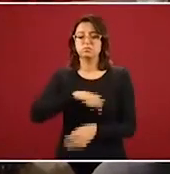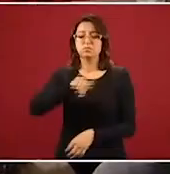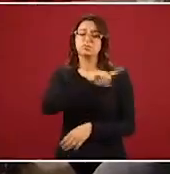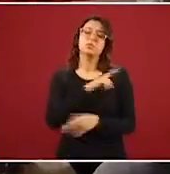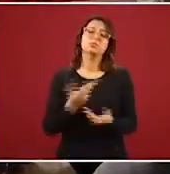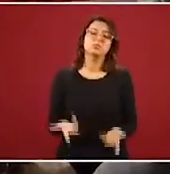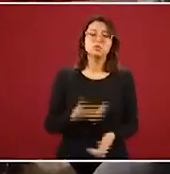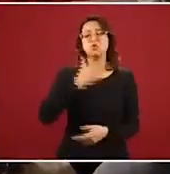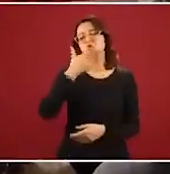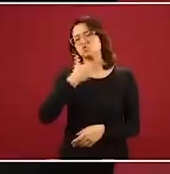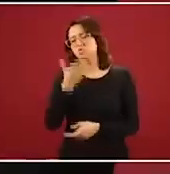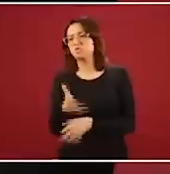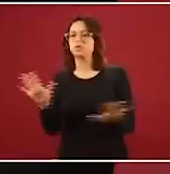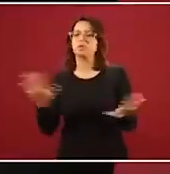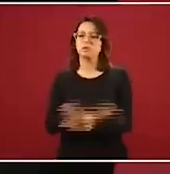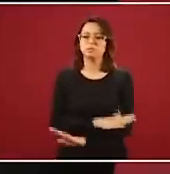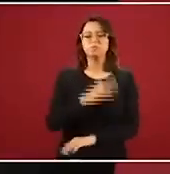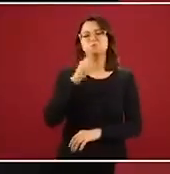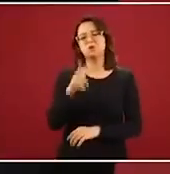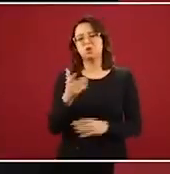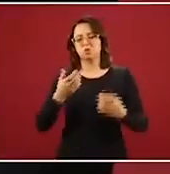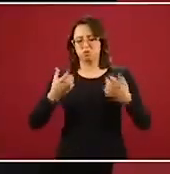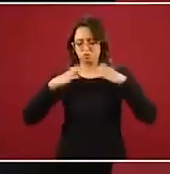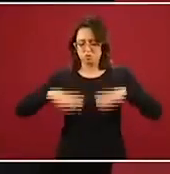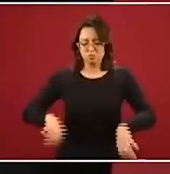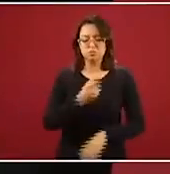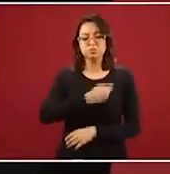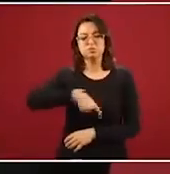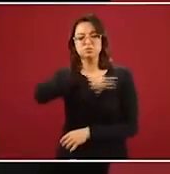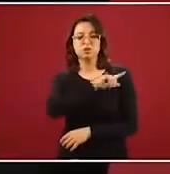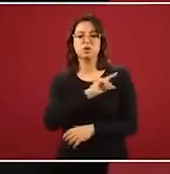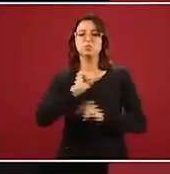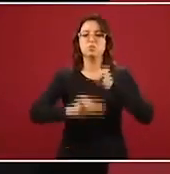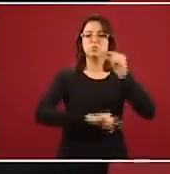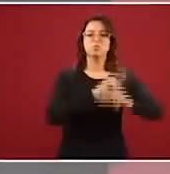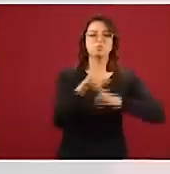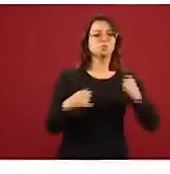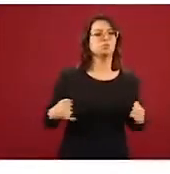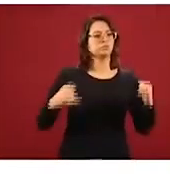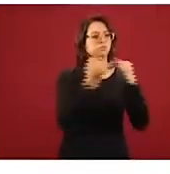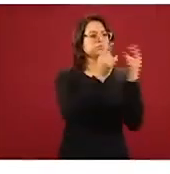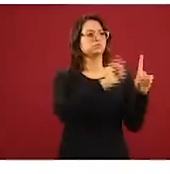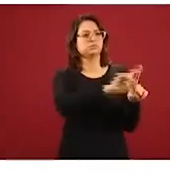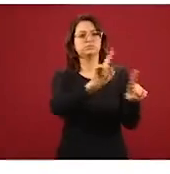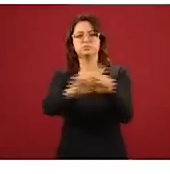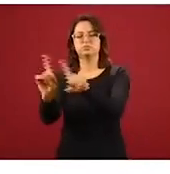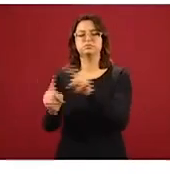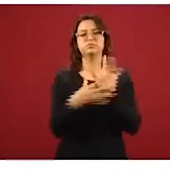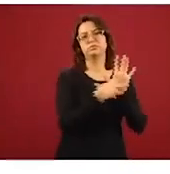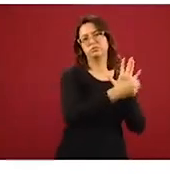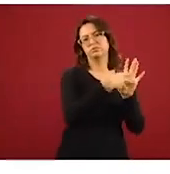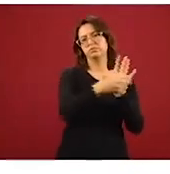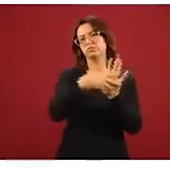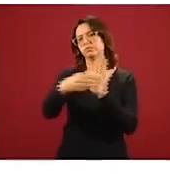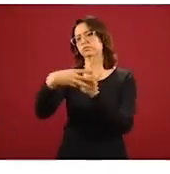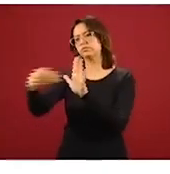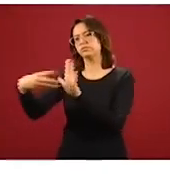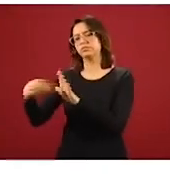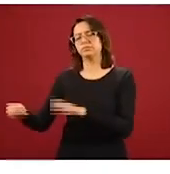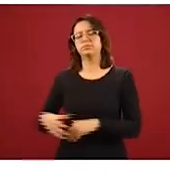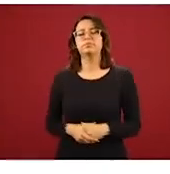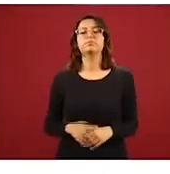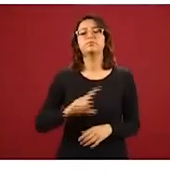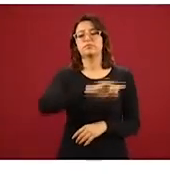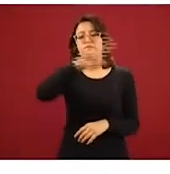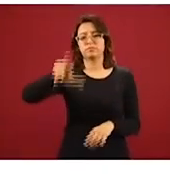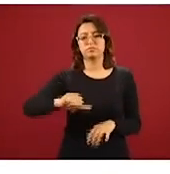de hábitos para tener hábitos saludables, y lo iremos extendiendo a las distintas dependencias de la Administración Pública Federal y